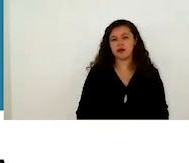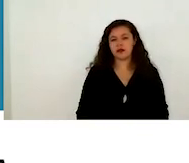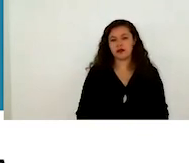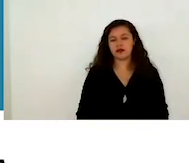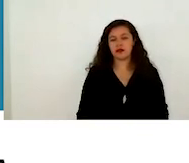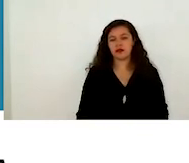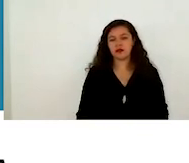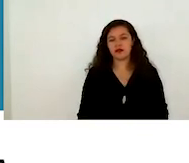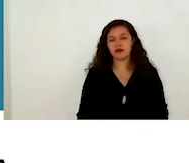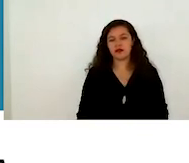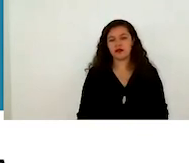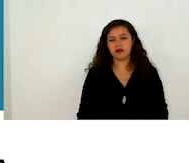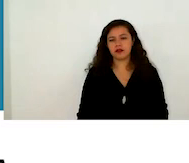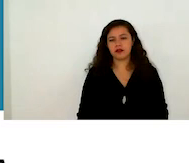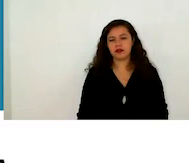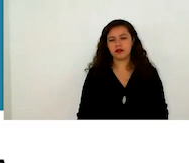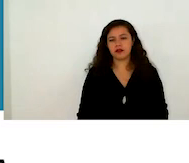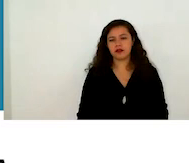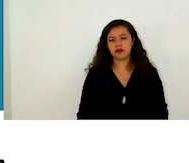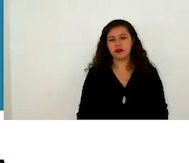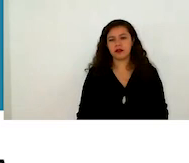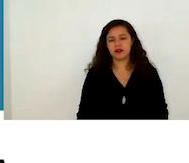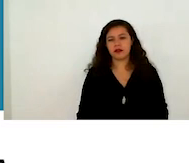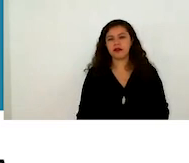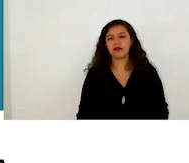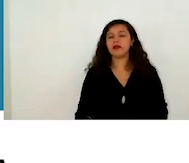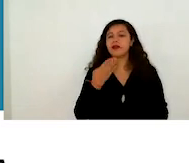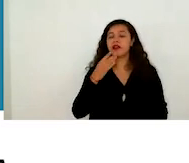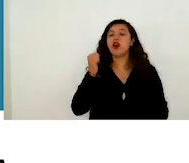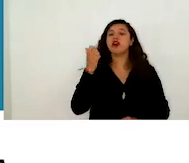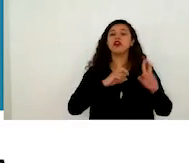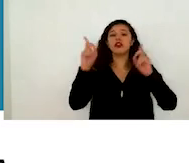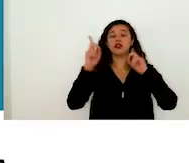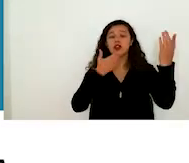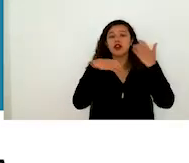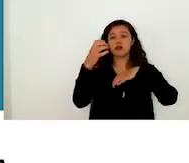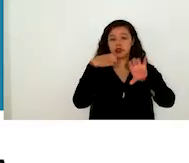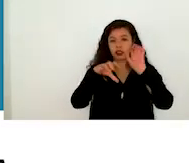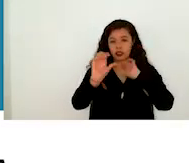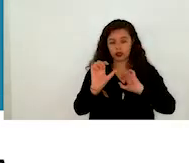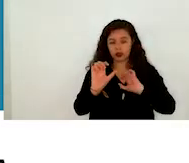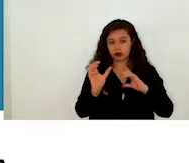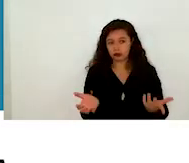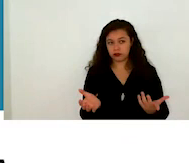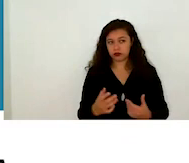ok diré que marismas y cantidad muy bien alguna otra duda el comentario de chicos